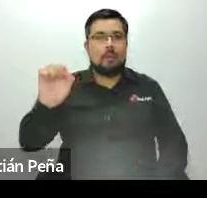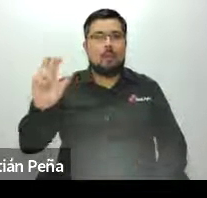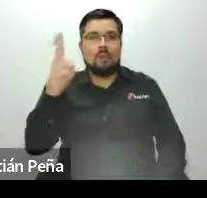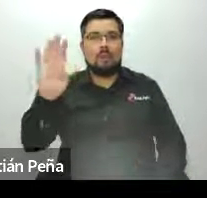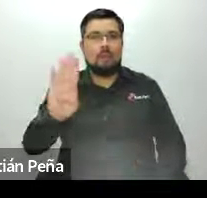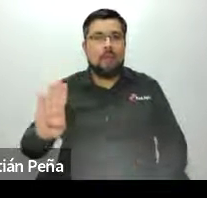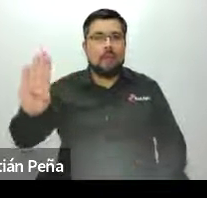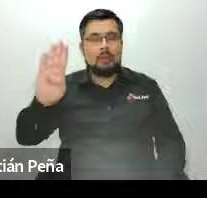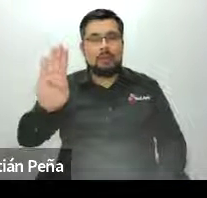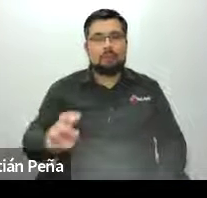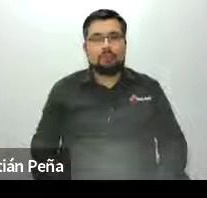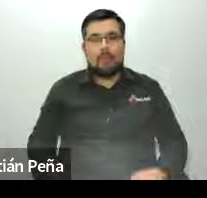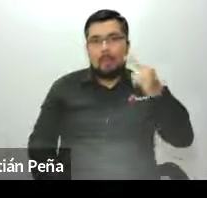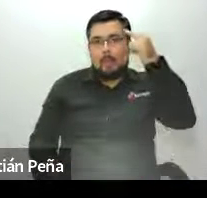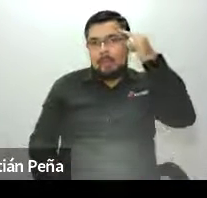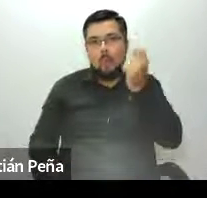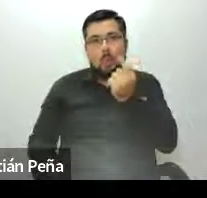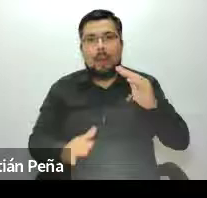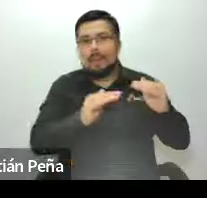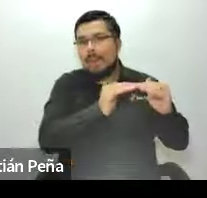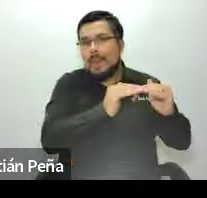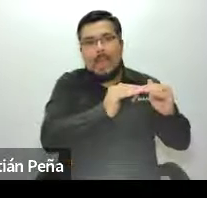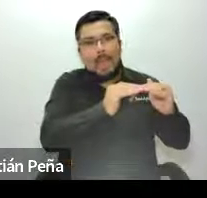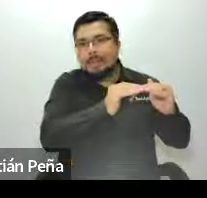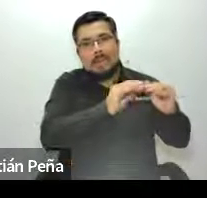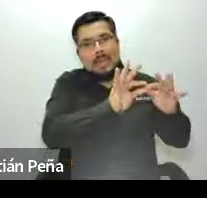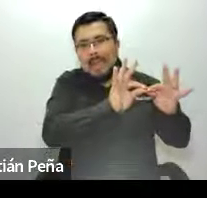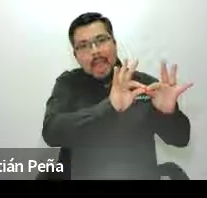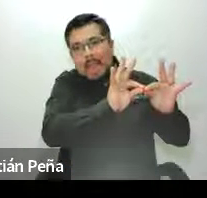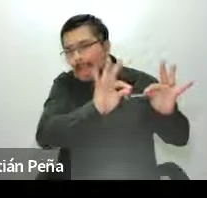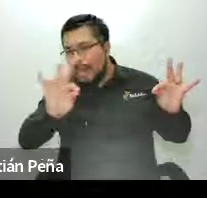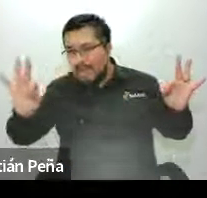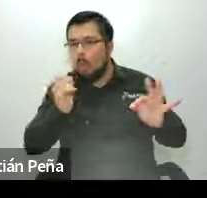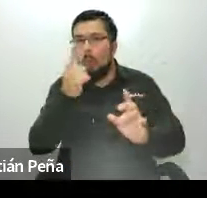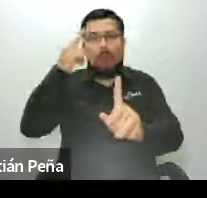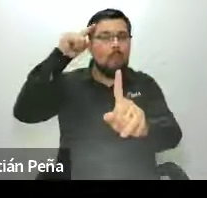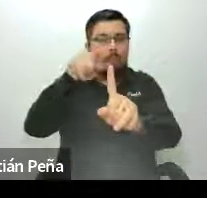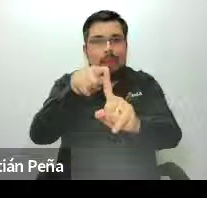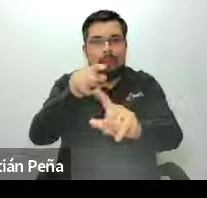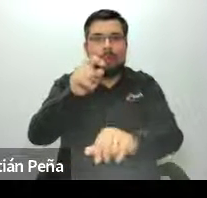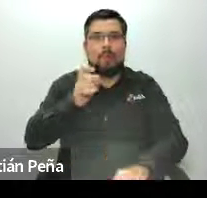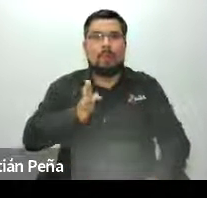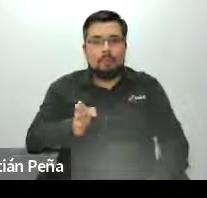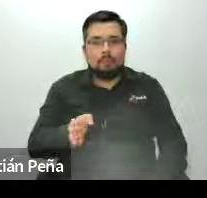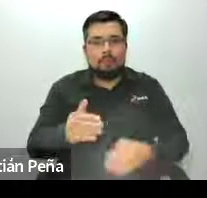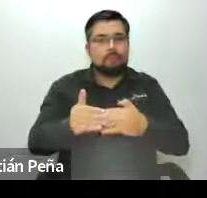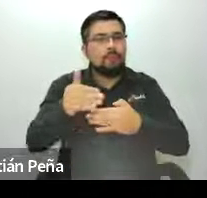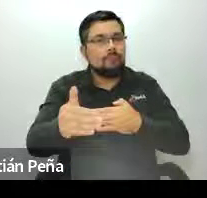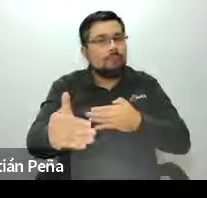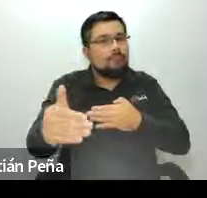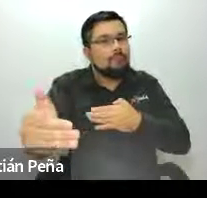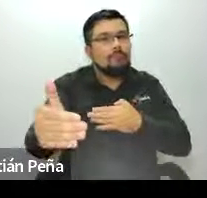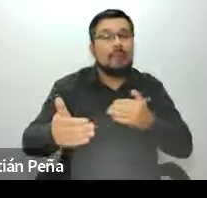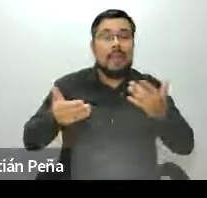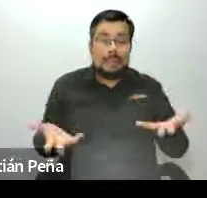cierto?, considerando, ¿no es cierto?, cuál sería la línea, cuáles serían los objetivos que siguen. Y así lo han hecho. Digamos, hemos sabido nosotros experiencias